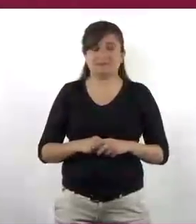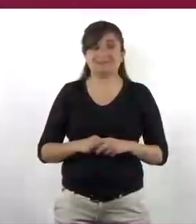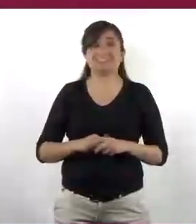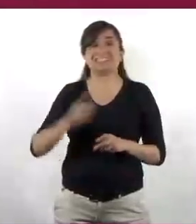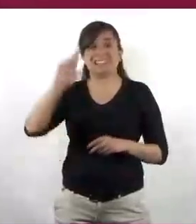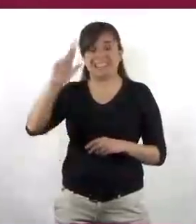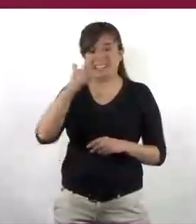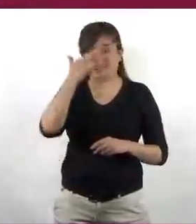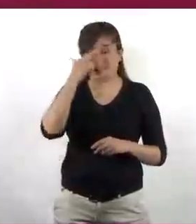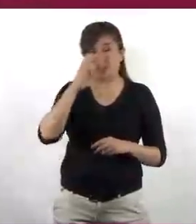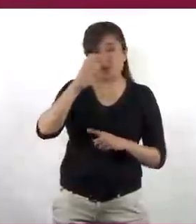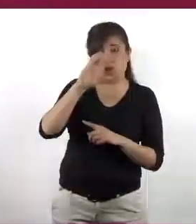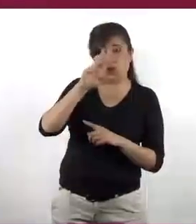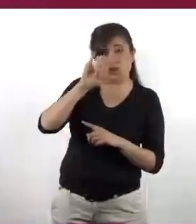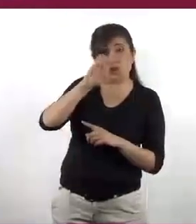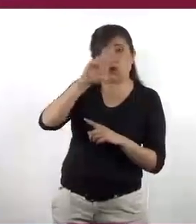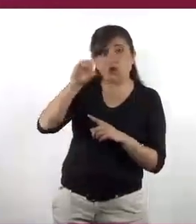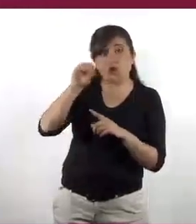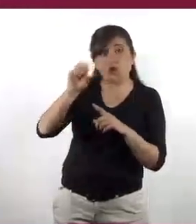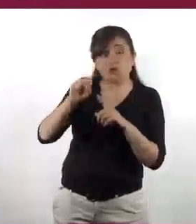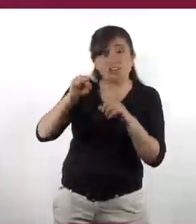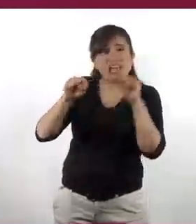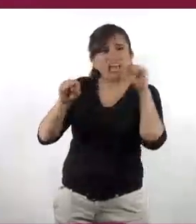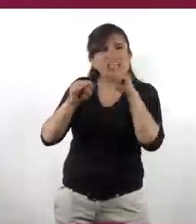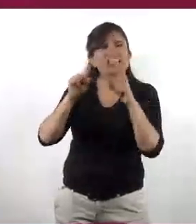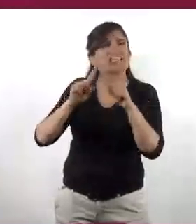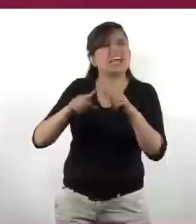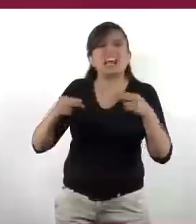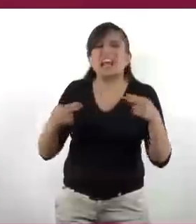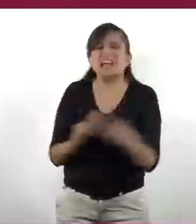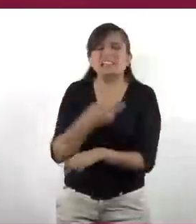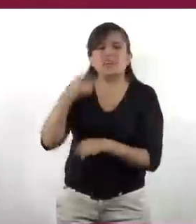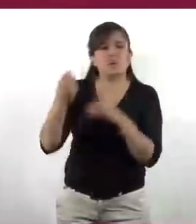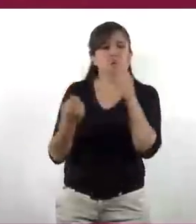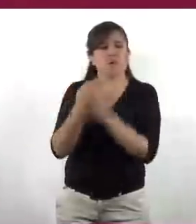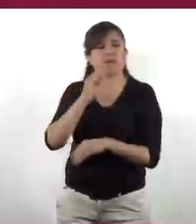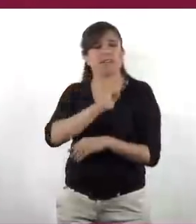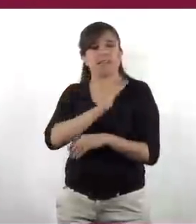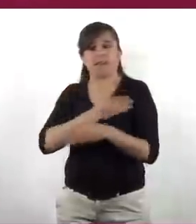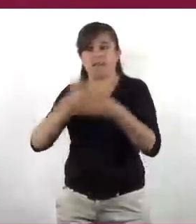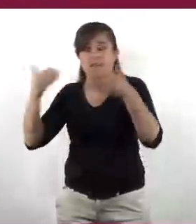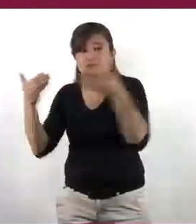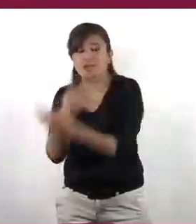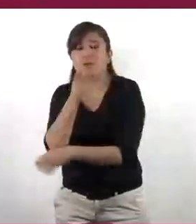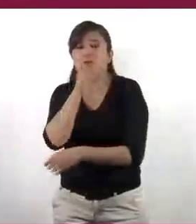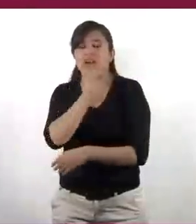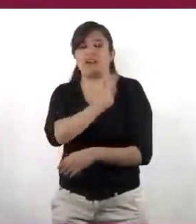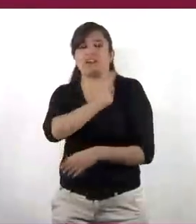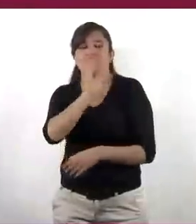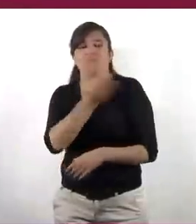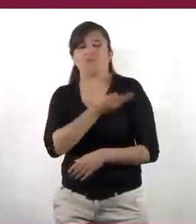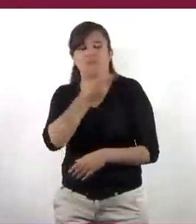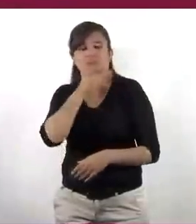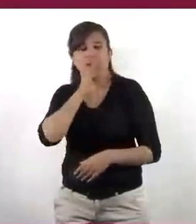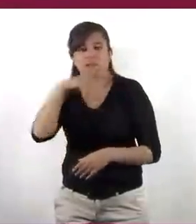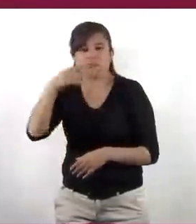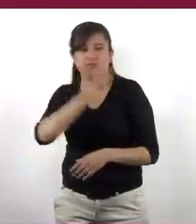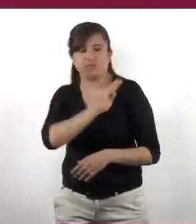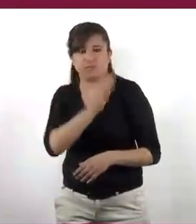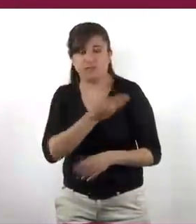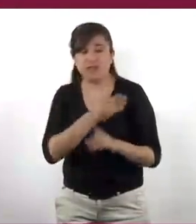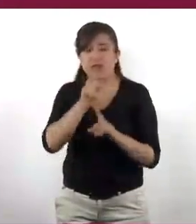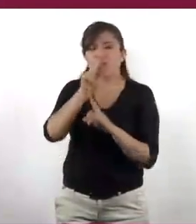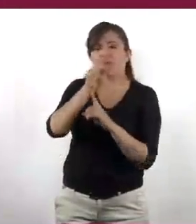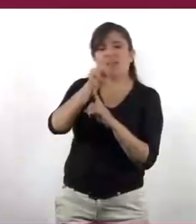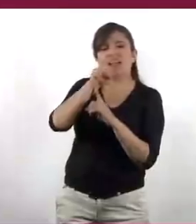Recuerden que los criollos eran aquellos que nacieron en la Nueva España de padres españoles. Mientras que los